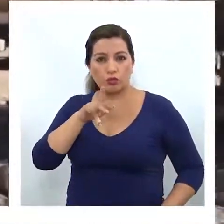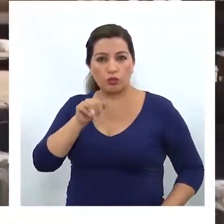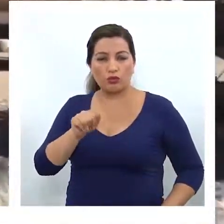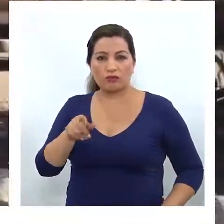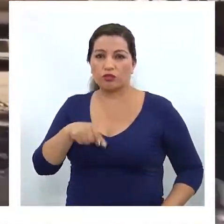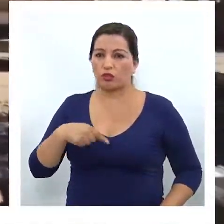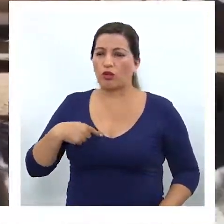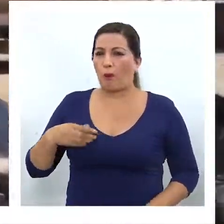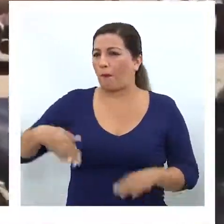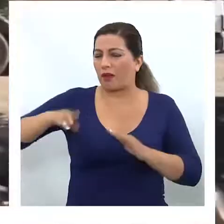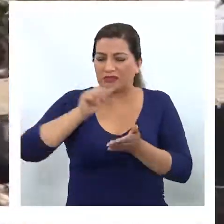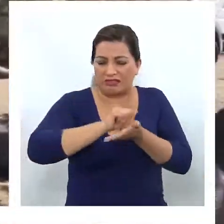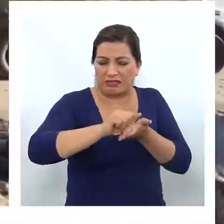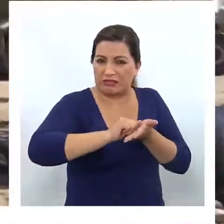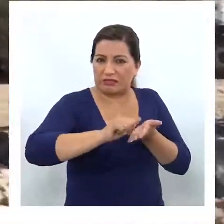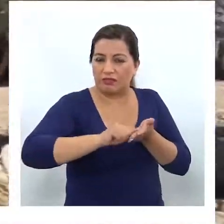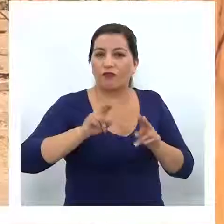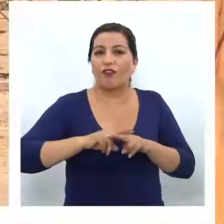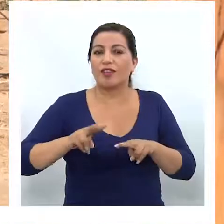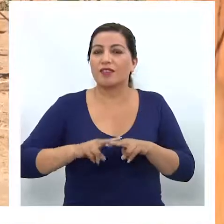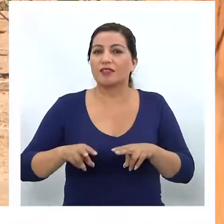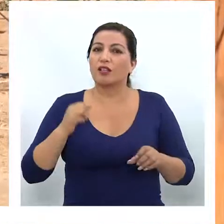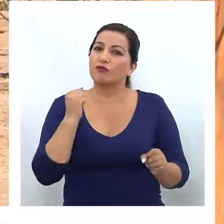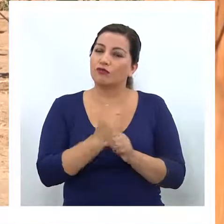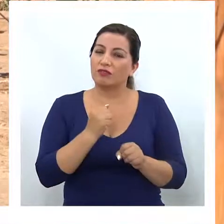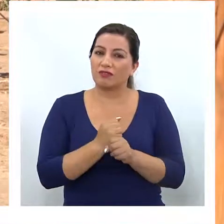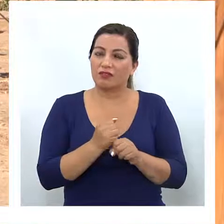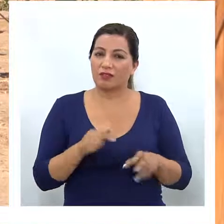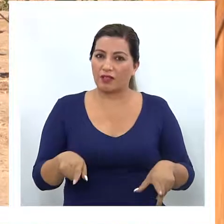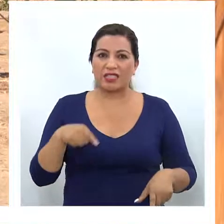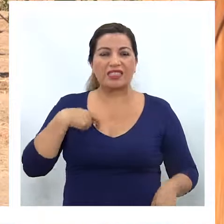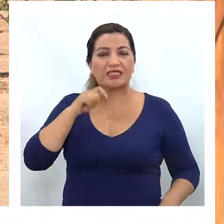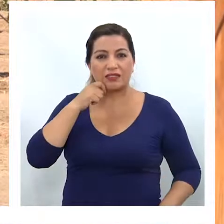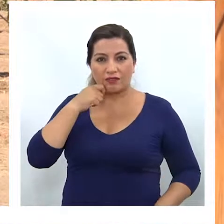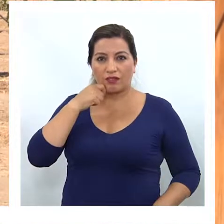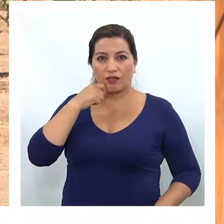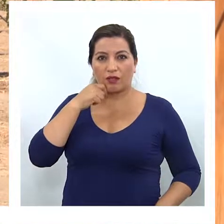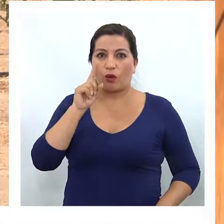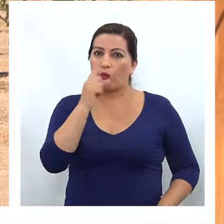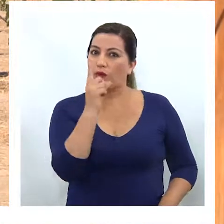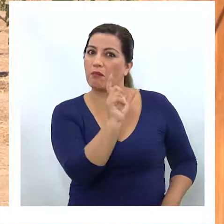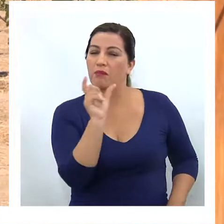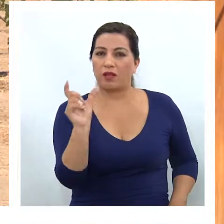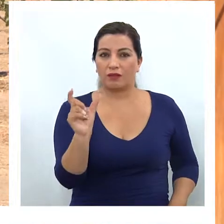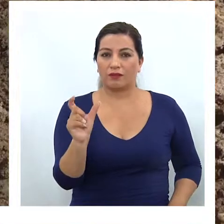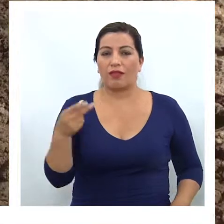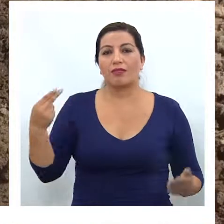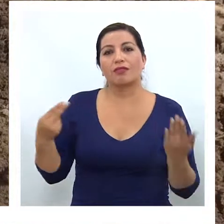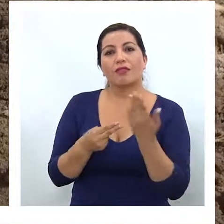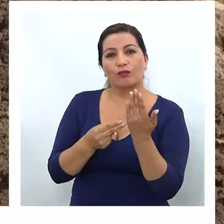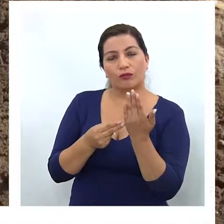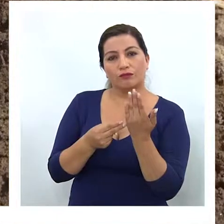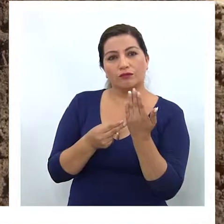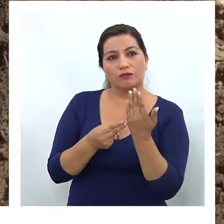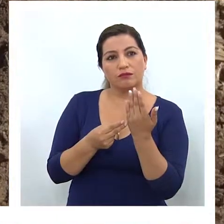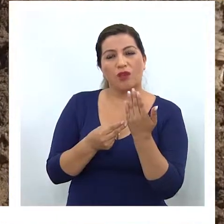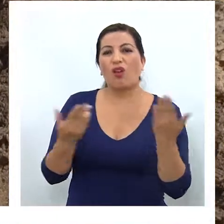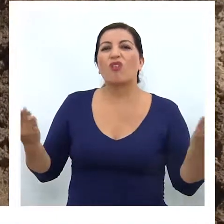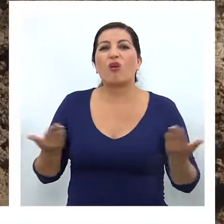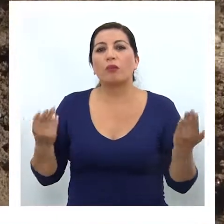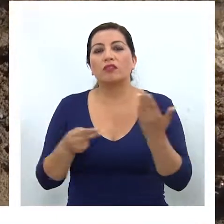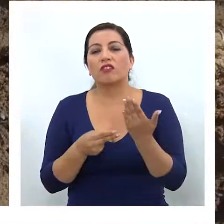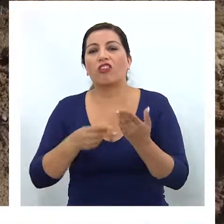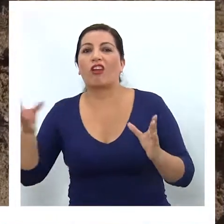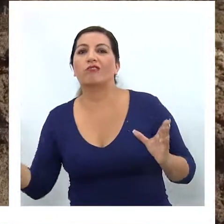fue donde más tomé apunte, donde más voy a desarrollar una agenda de trabajo, que tiene que ver con una sola frase, que es la tecnología. ¿Cómo